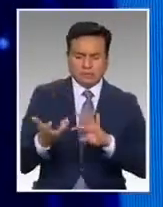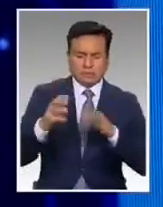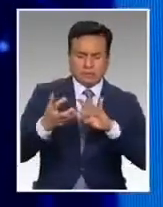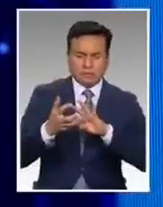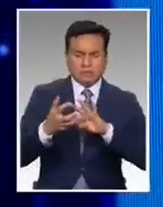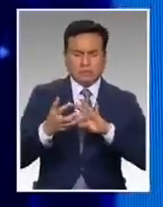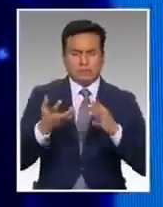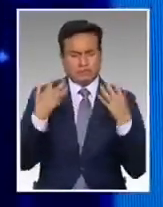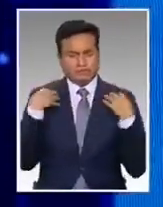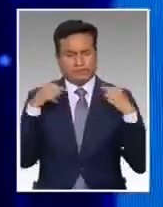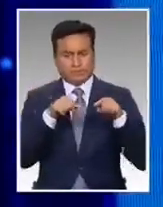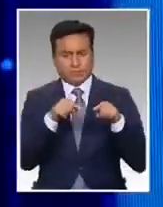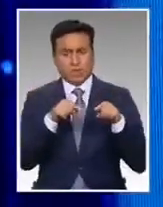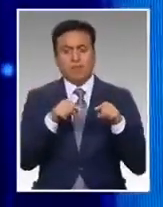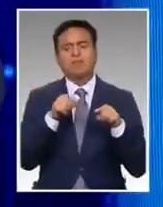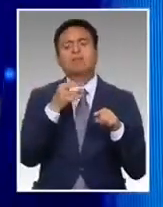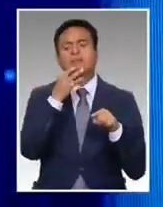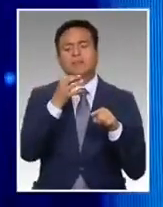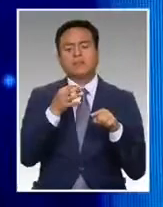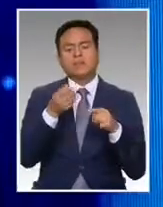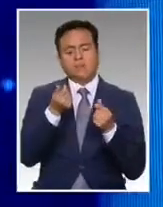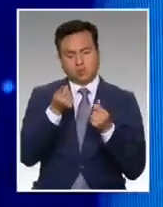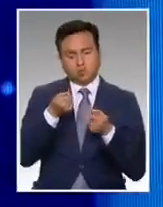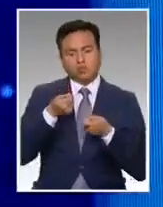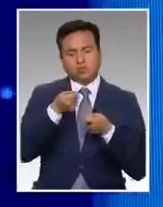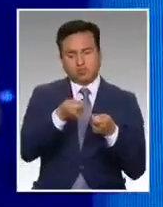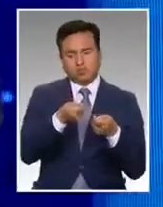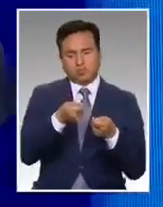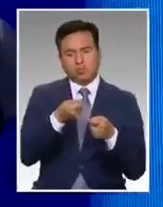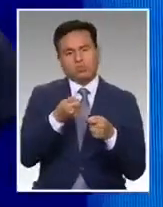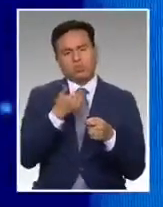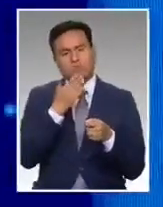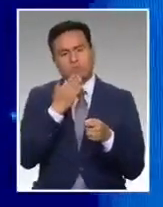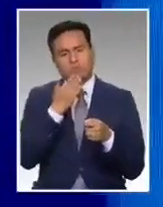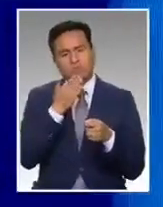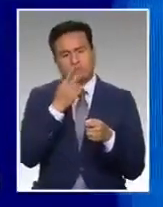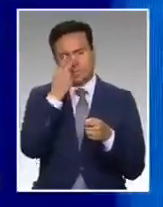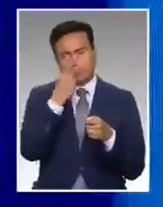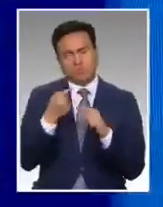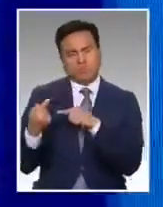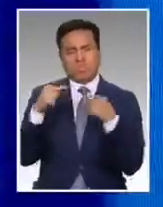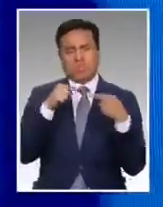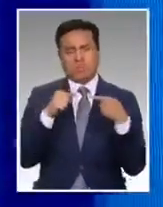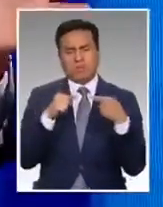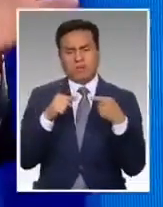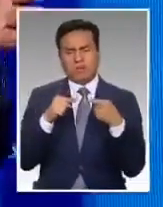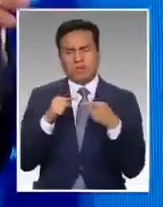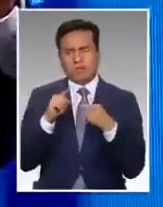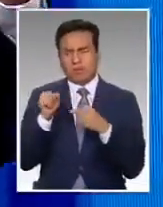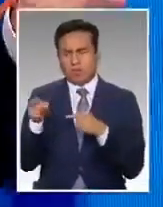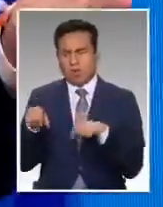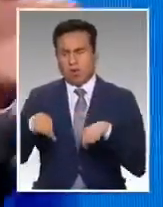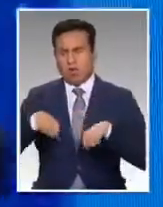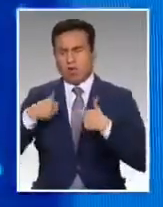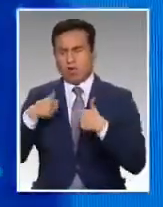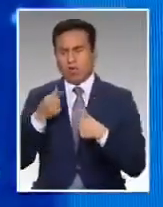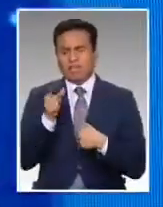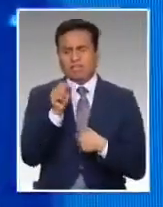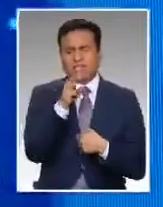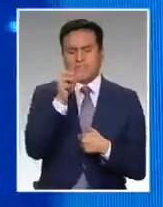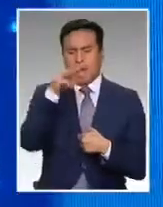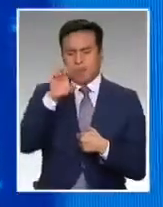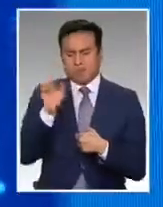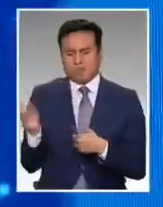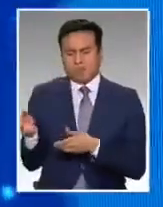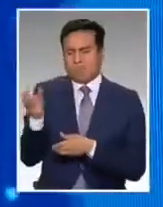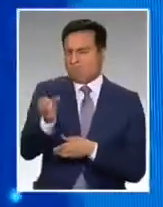bien esa cantidad recursos también quiero visto el dilema de donde mandó un joven que delinque o al sena no prefiero